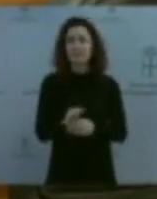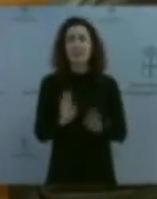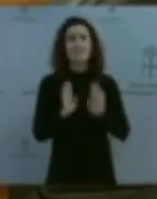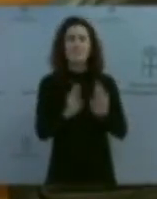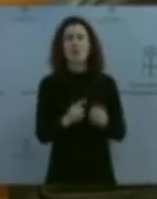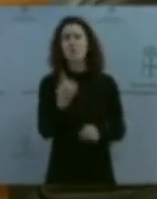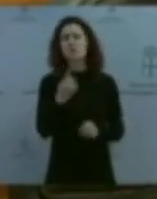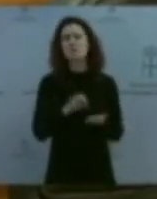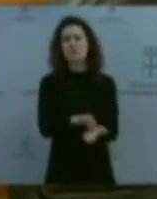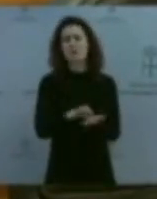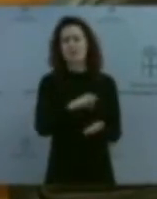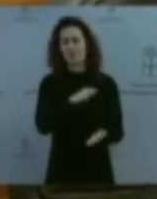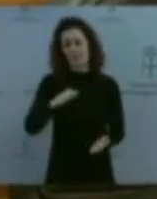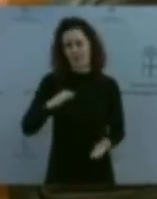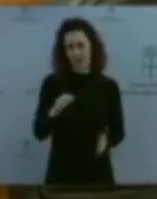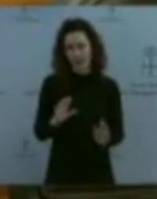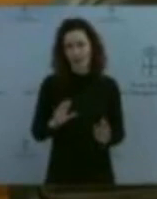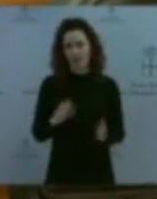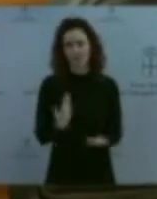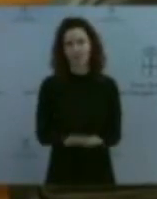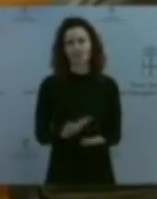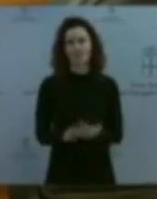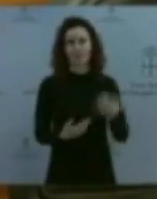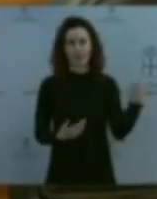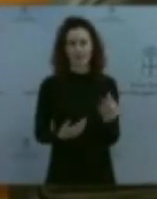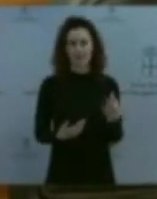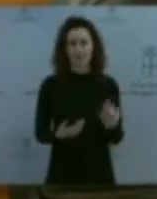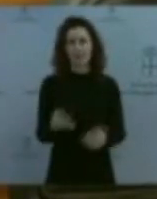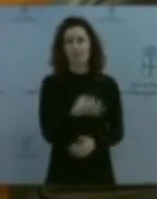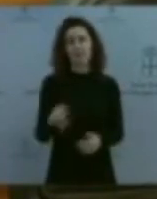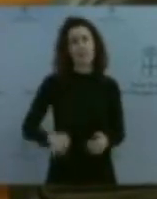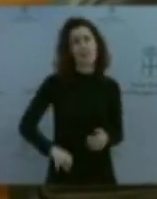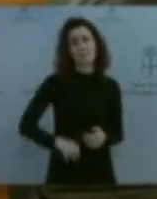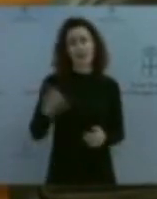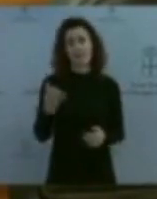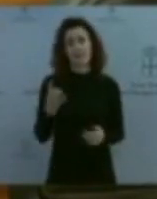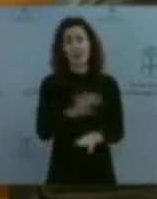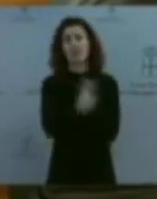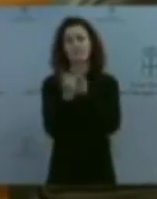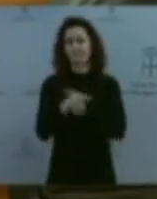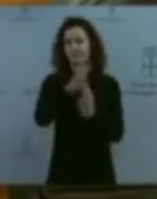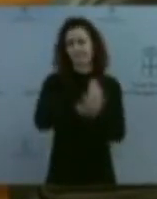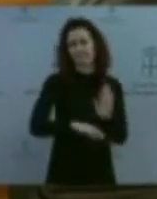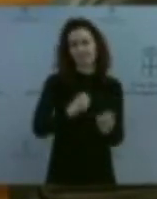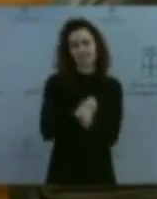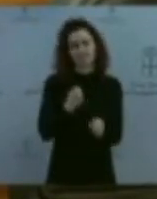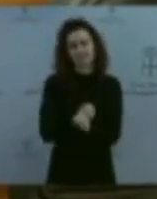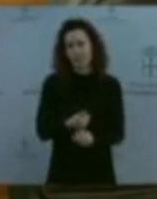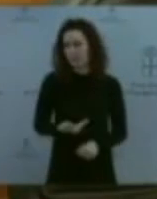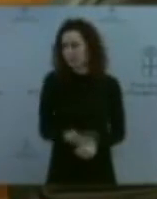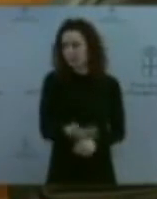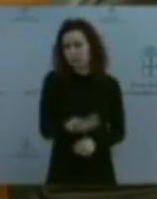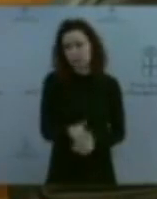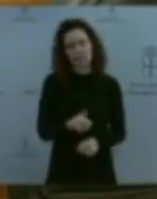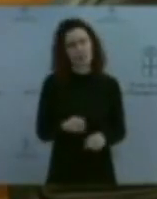se constata una mayor eficiencia. Al contrario, las condiciones laborales de los y las trabajadoras se deterioran sistemáticamente y